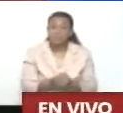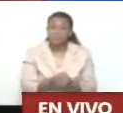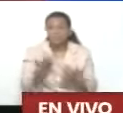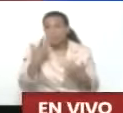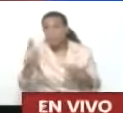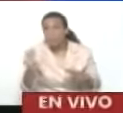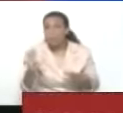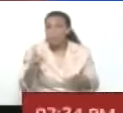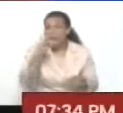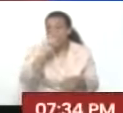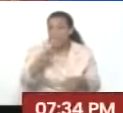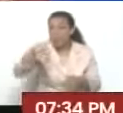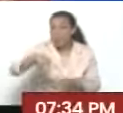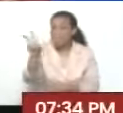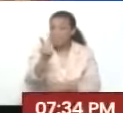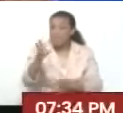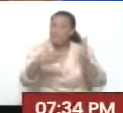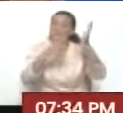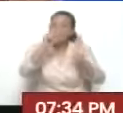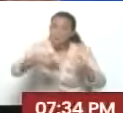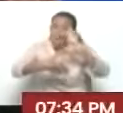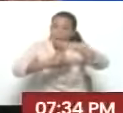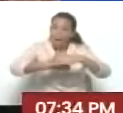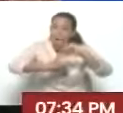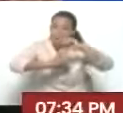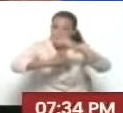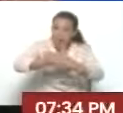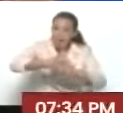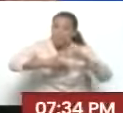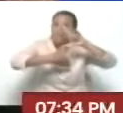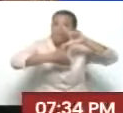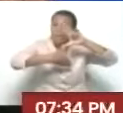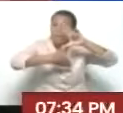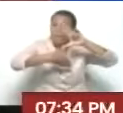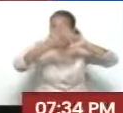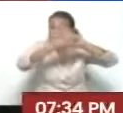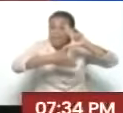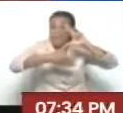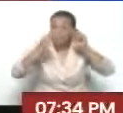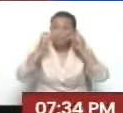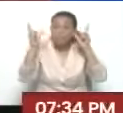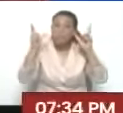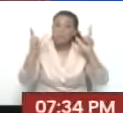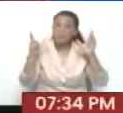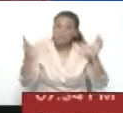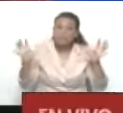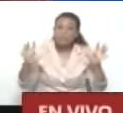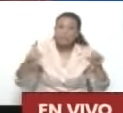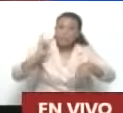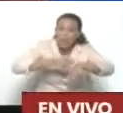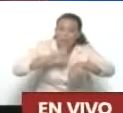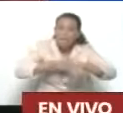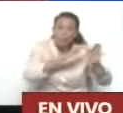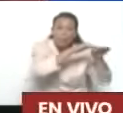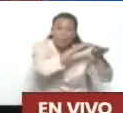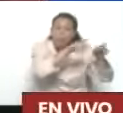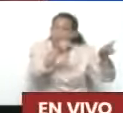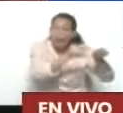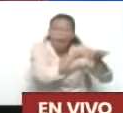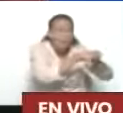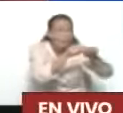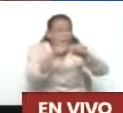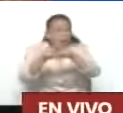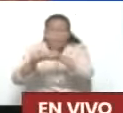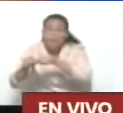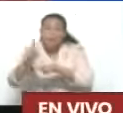Pudiéramos decir que en Venezuela y en América del Sur y en América Latina, ese despertar tuvo su apogeo, su momento cumbre